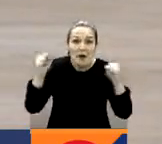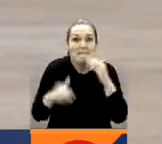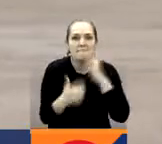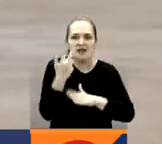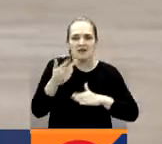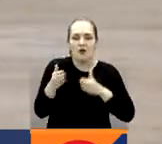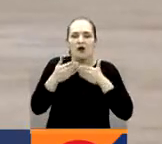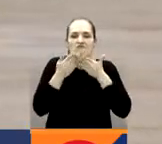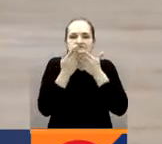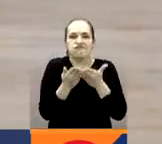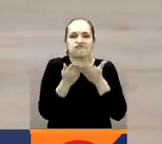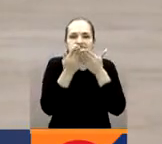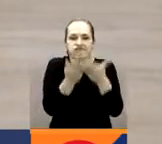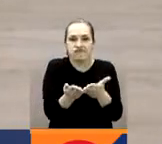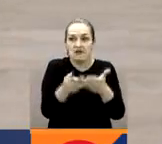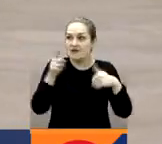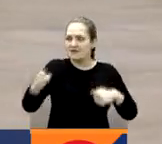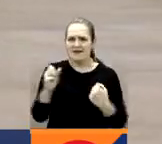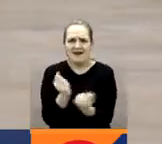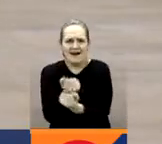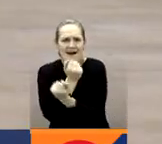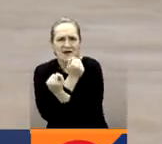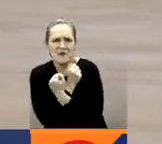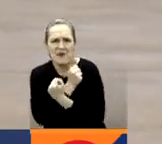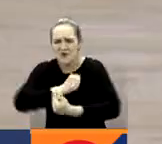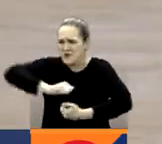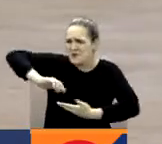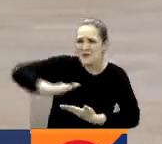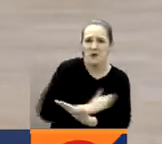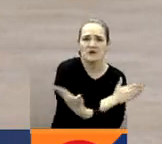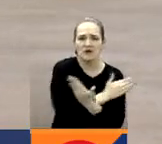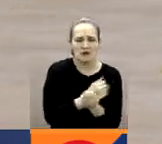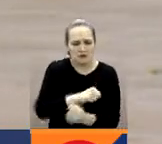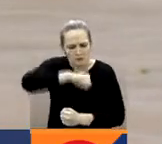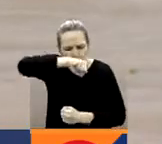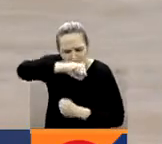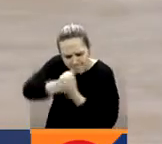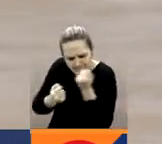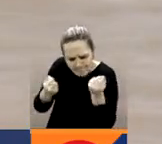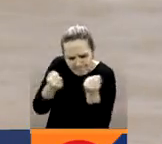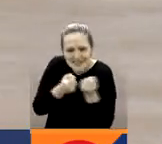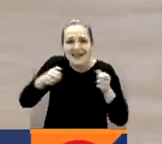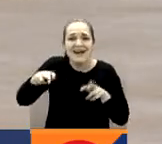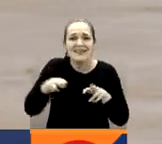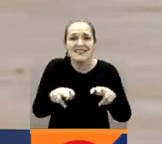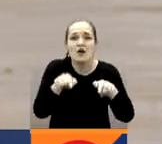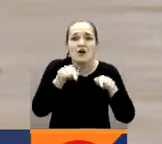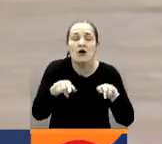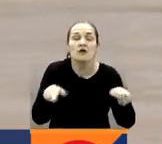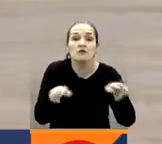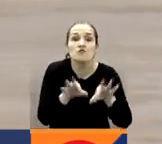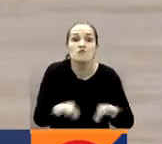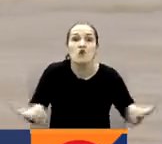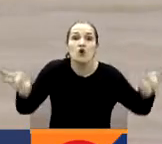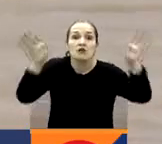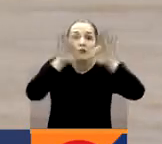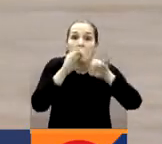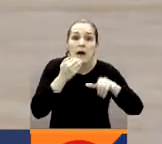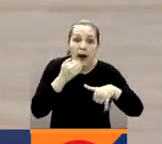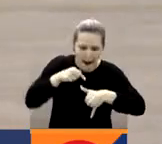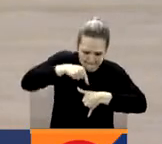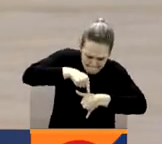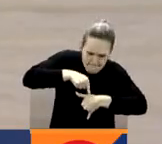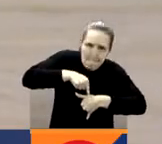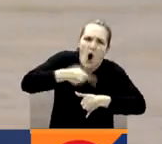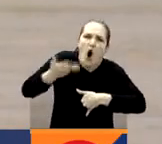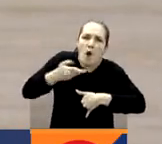todo con el amor que le tiene cada uno de los barranquilleros a su río, al río de las oportunidades. Por eso quiero invitarlos para que veamos un poco de lo que se vivió en